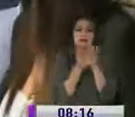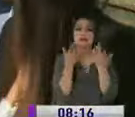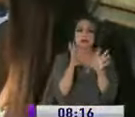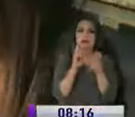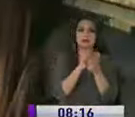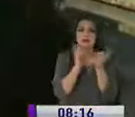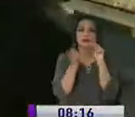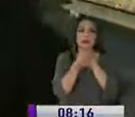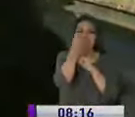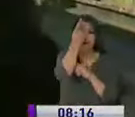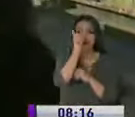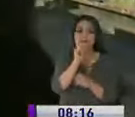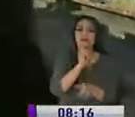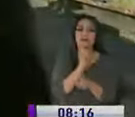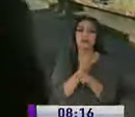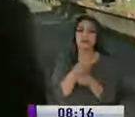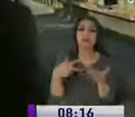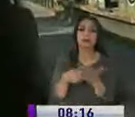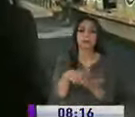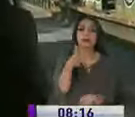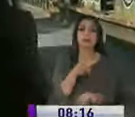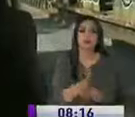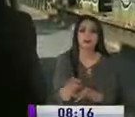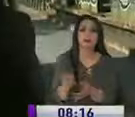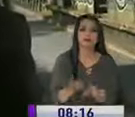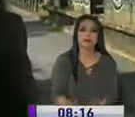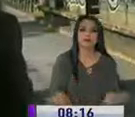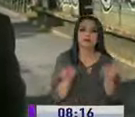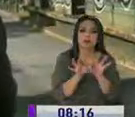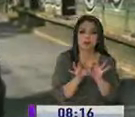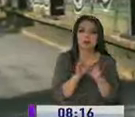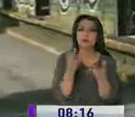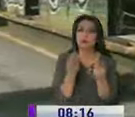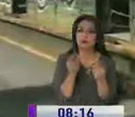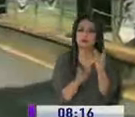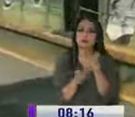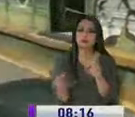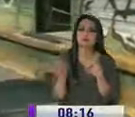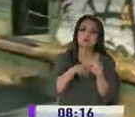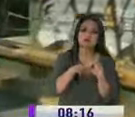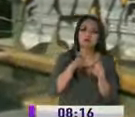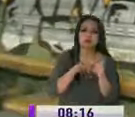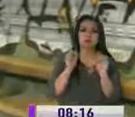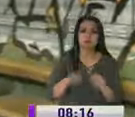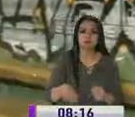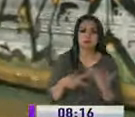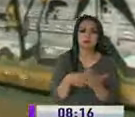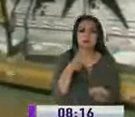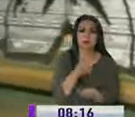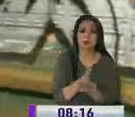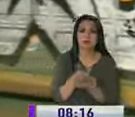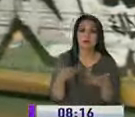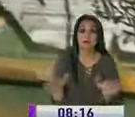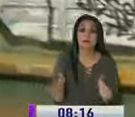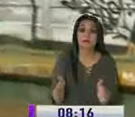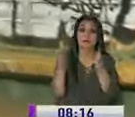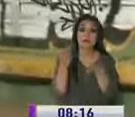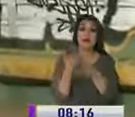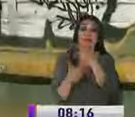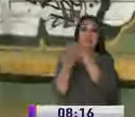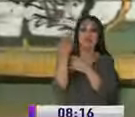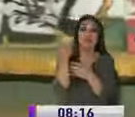su decisión, ha decidido que esta parada es importante, que tiene suficiente demanda y por tanto se van a derrocar las paradas antiguas que